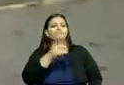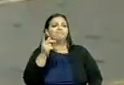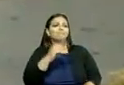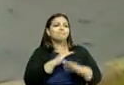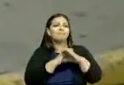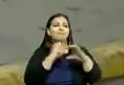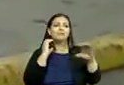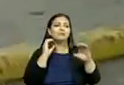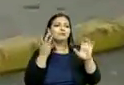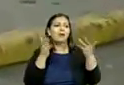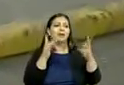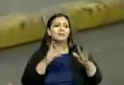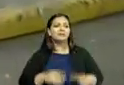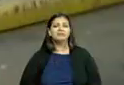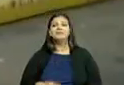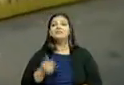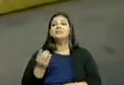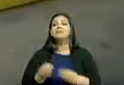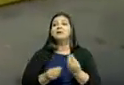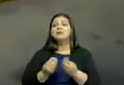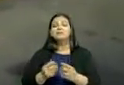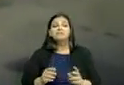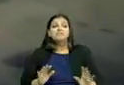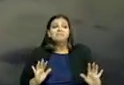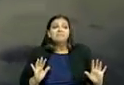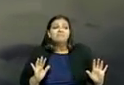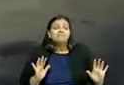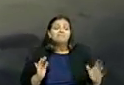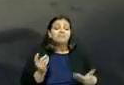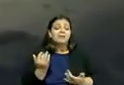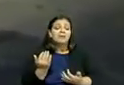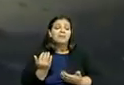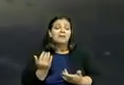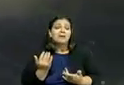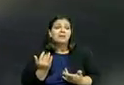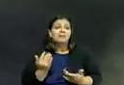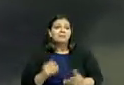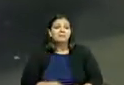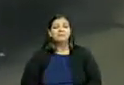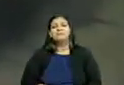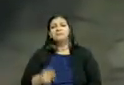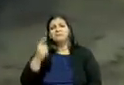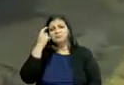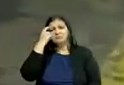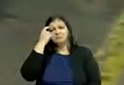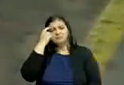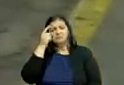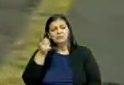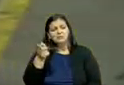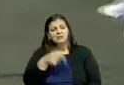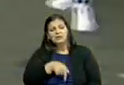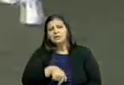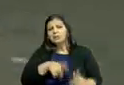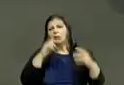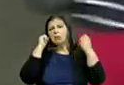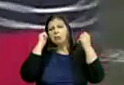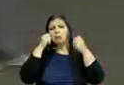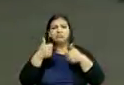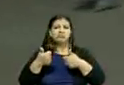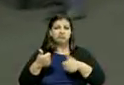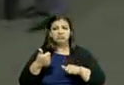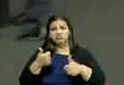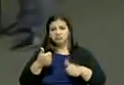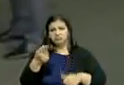piensa hacer esperar a ver qué pasa qué piensa amigo de ésta qué opina perdón de estas medidas que se han tomado